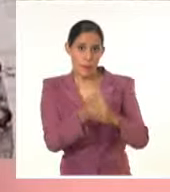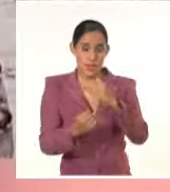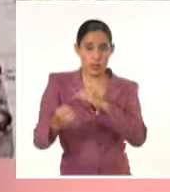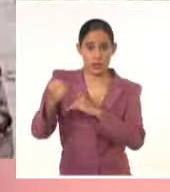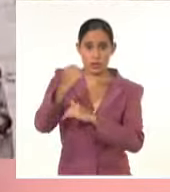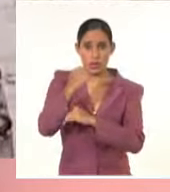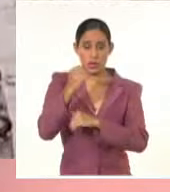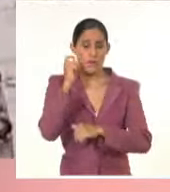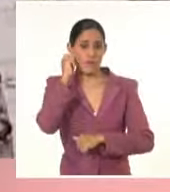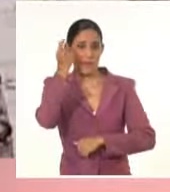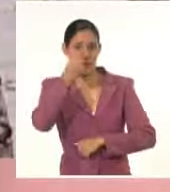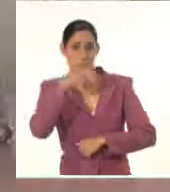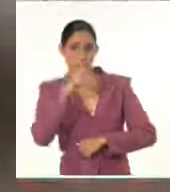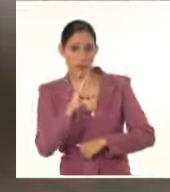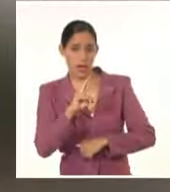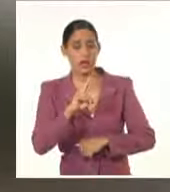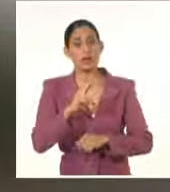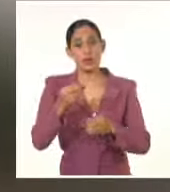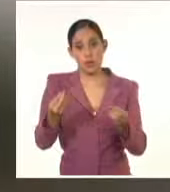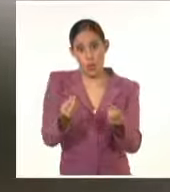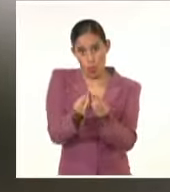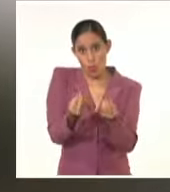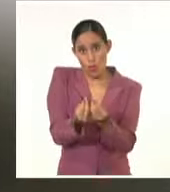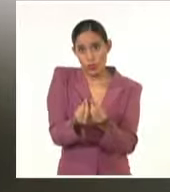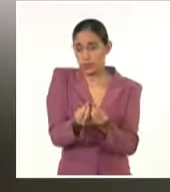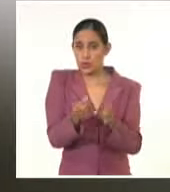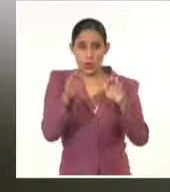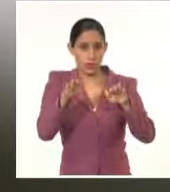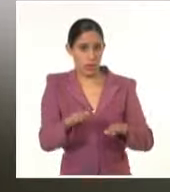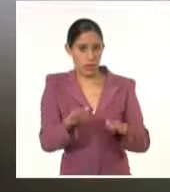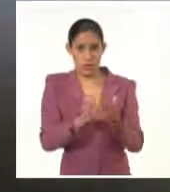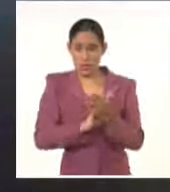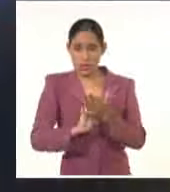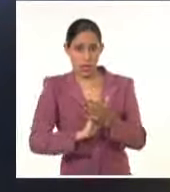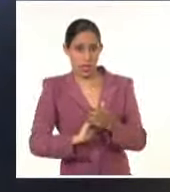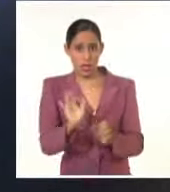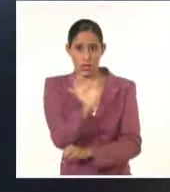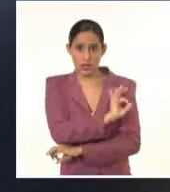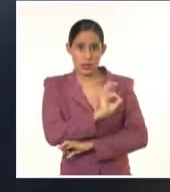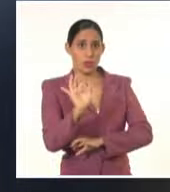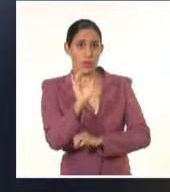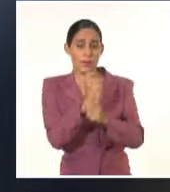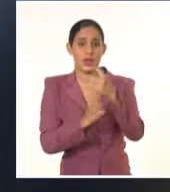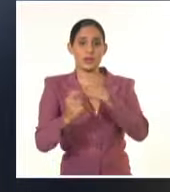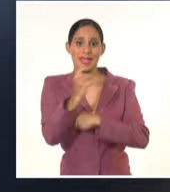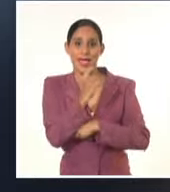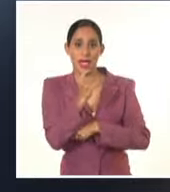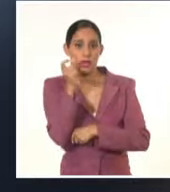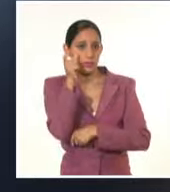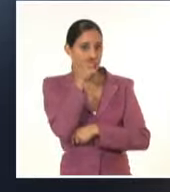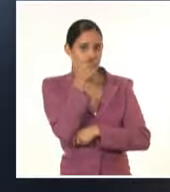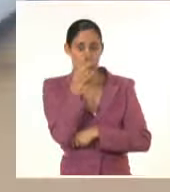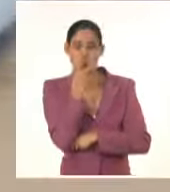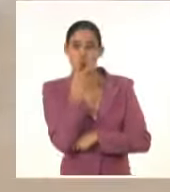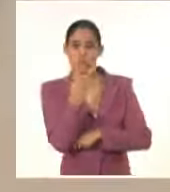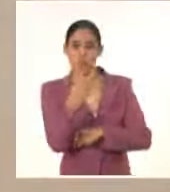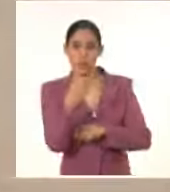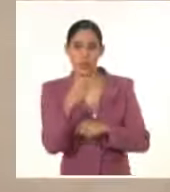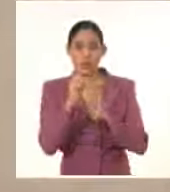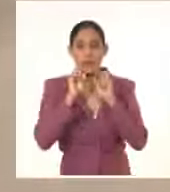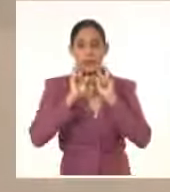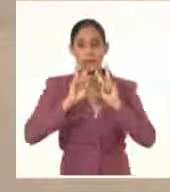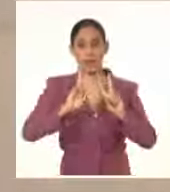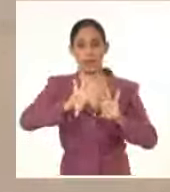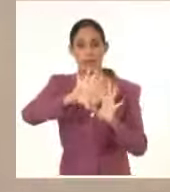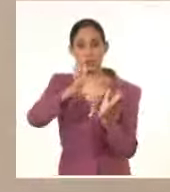a las Fuerzas Armadas Revolucionarias no descansan en su empeño por brindar la ayuda necesaria a quienes más lo necesitan.